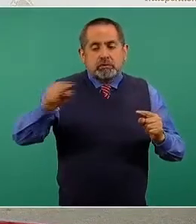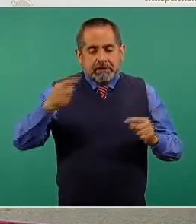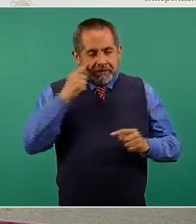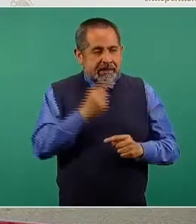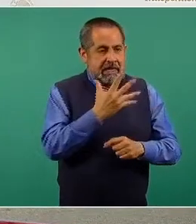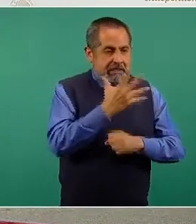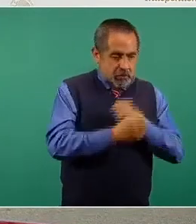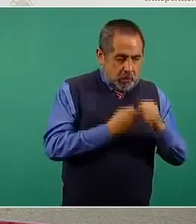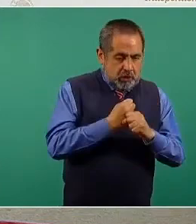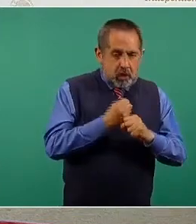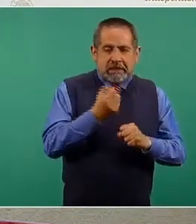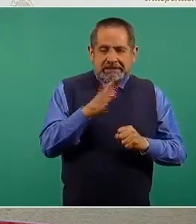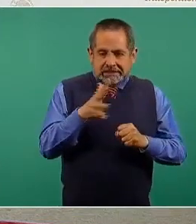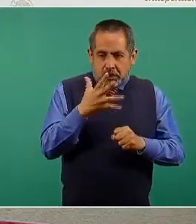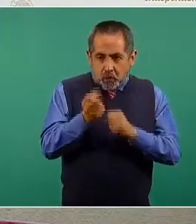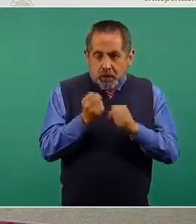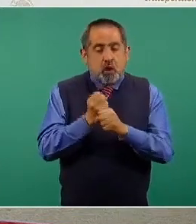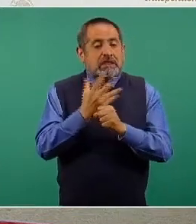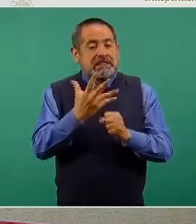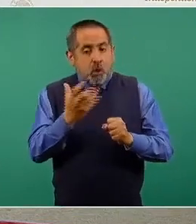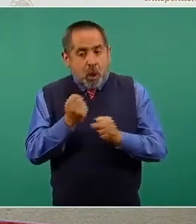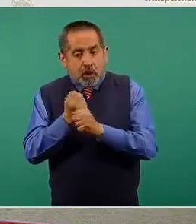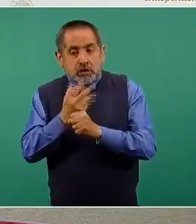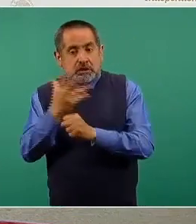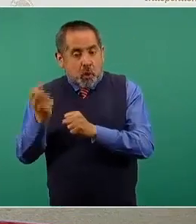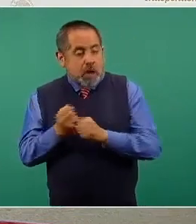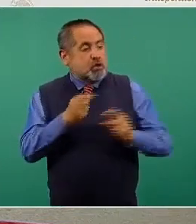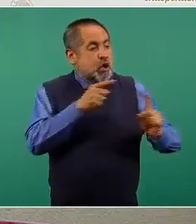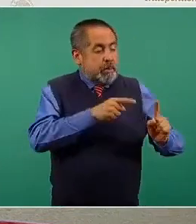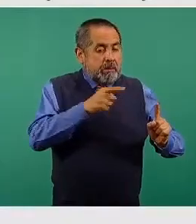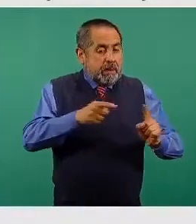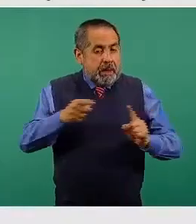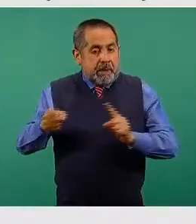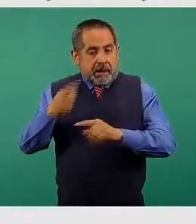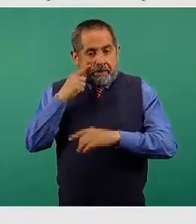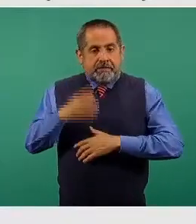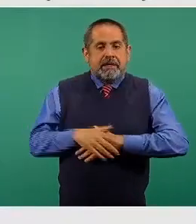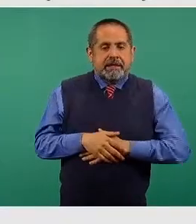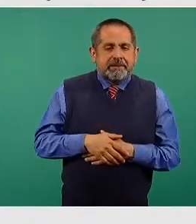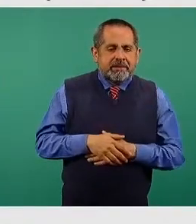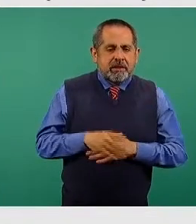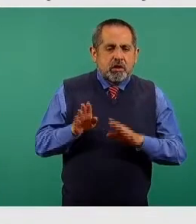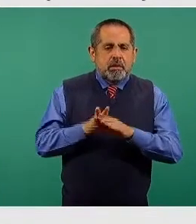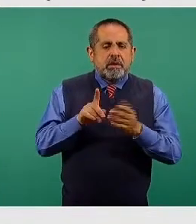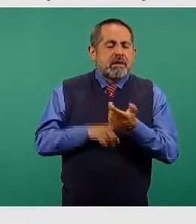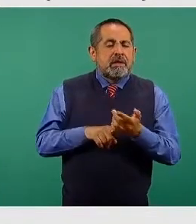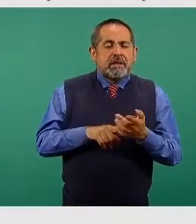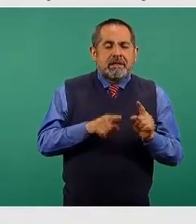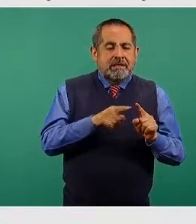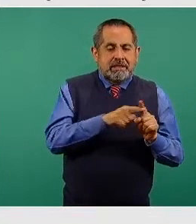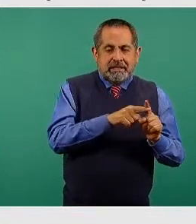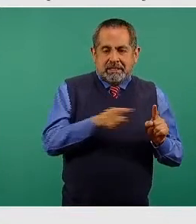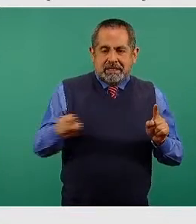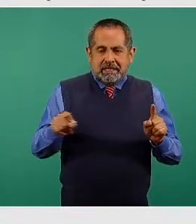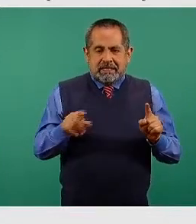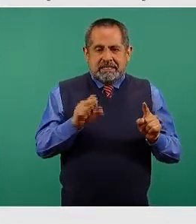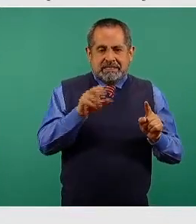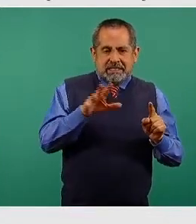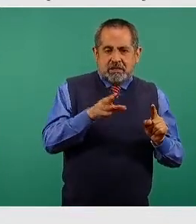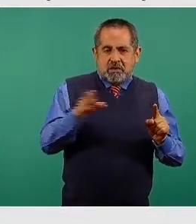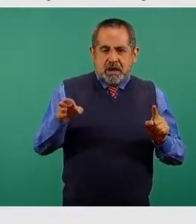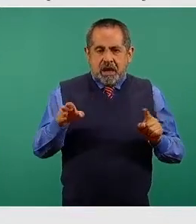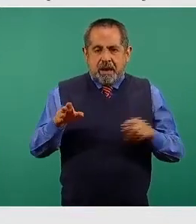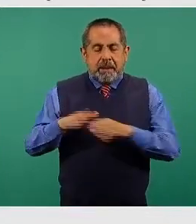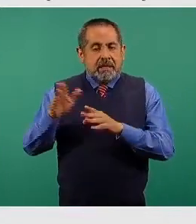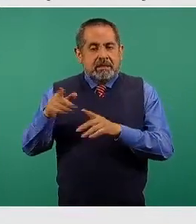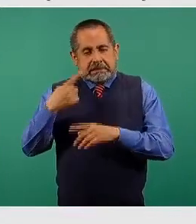quinquenios de los grupos de edad, algunos más desagregados, después de los 65 y más, hasta llegar a los 95,